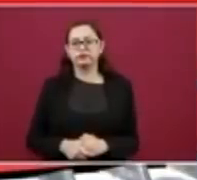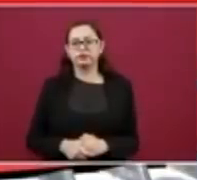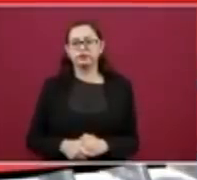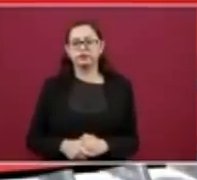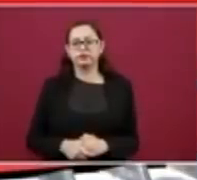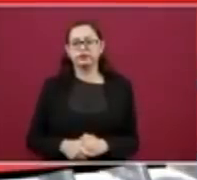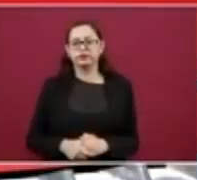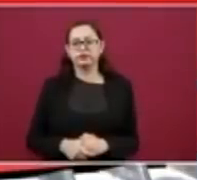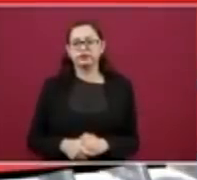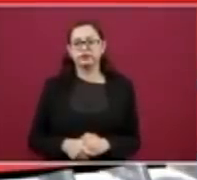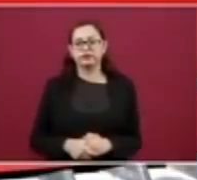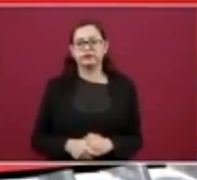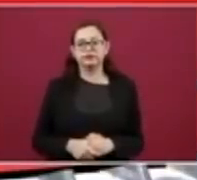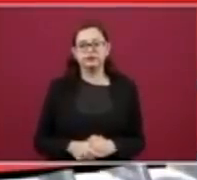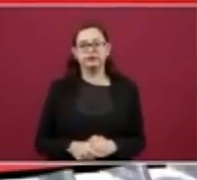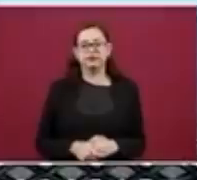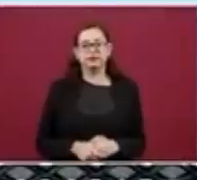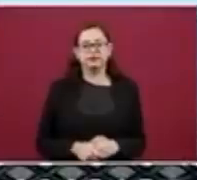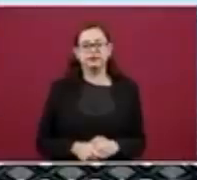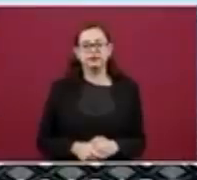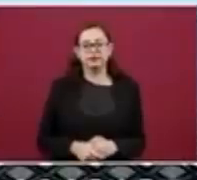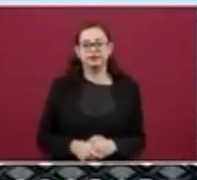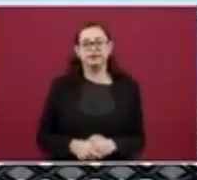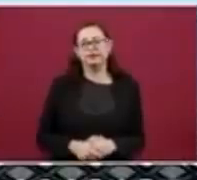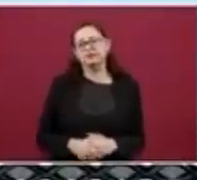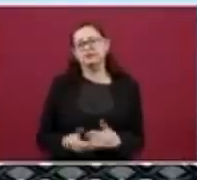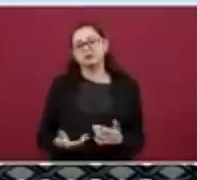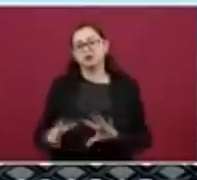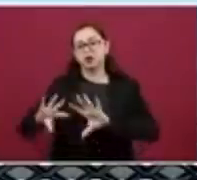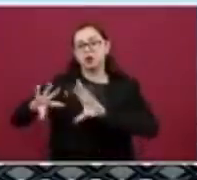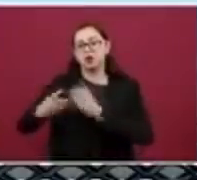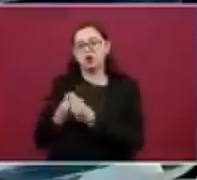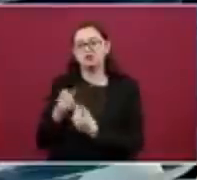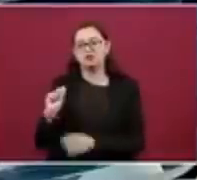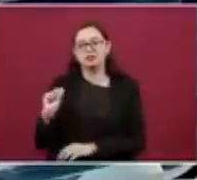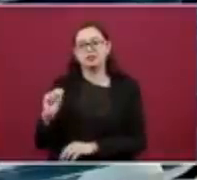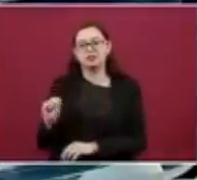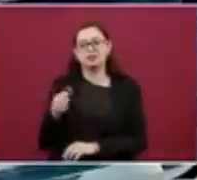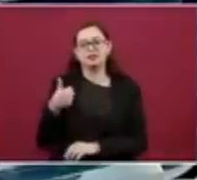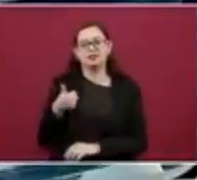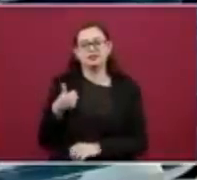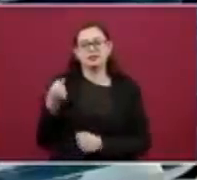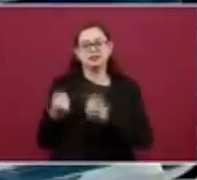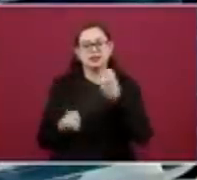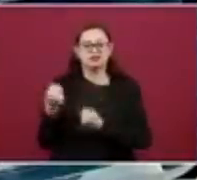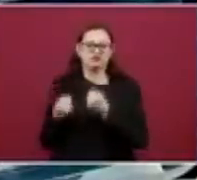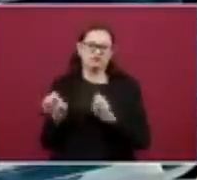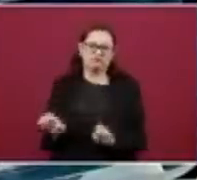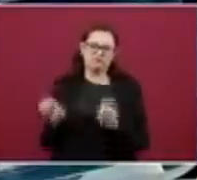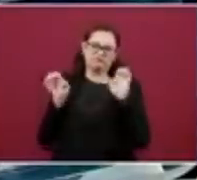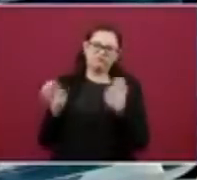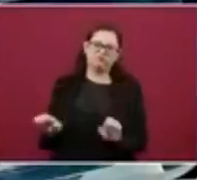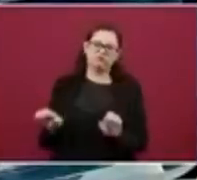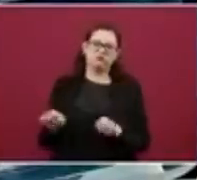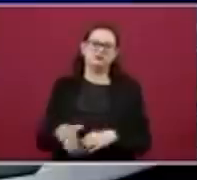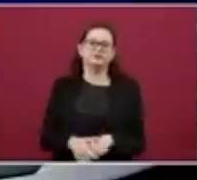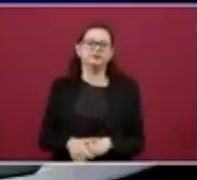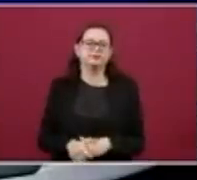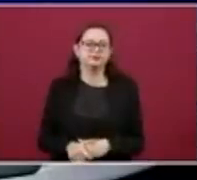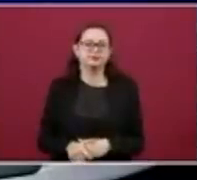tiene que ver con 66 vehículos de lujo,